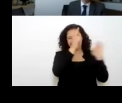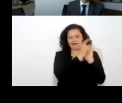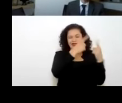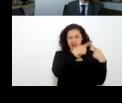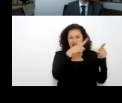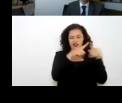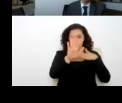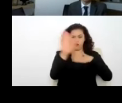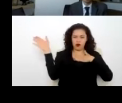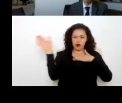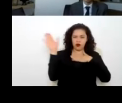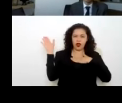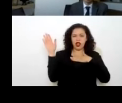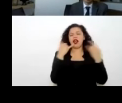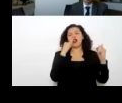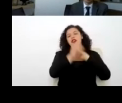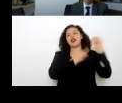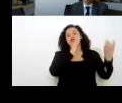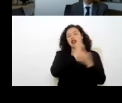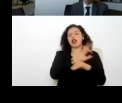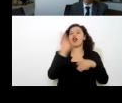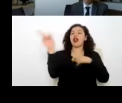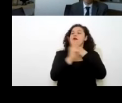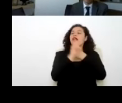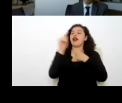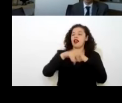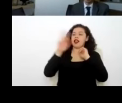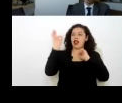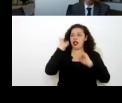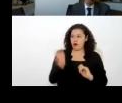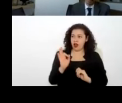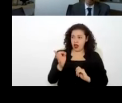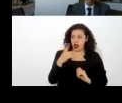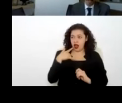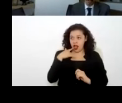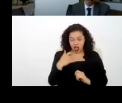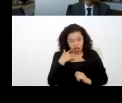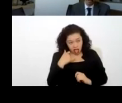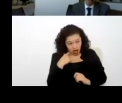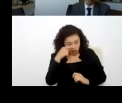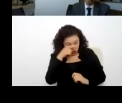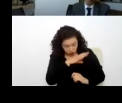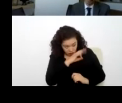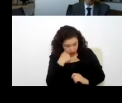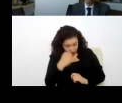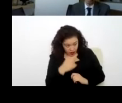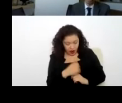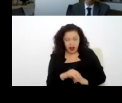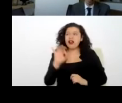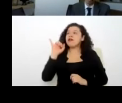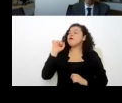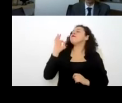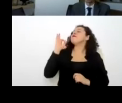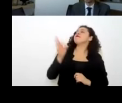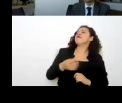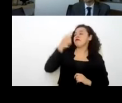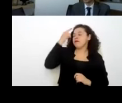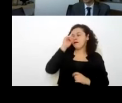adquirió nuestro país de combatir el lavado de dinero y el financiamiento al